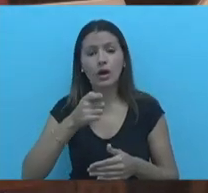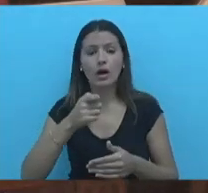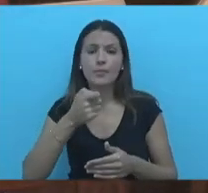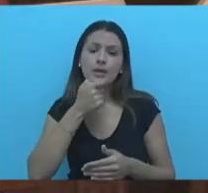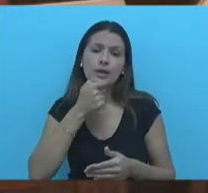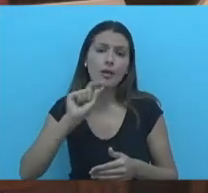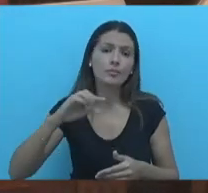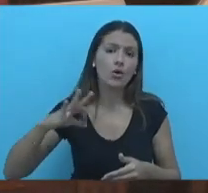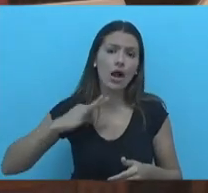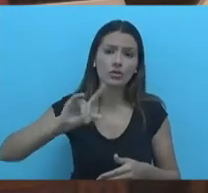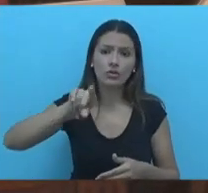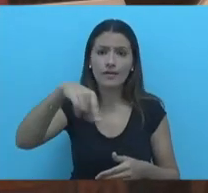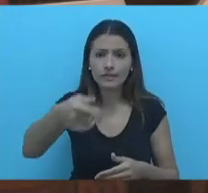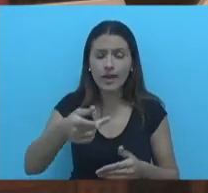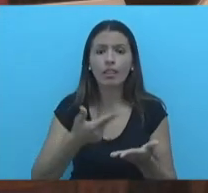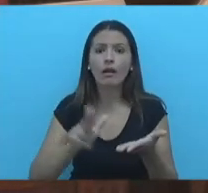que viene